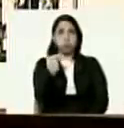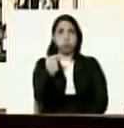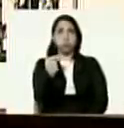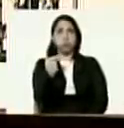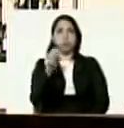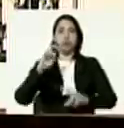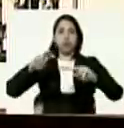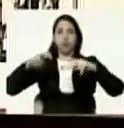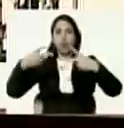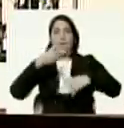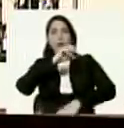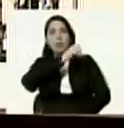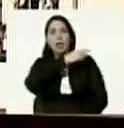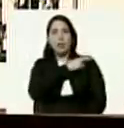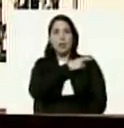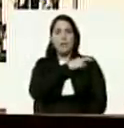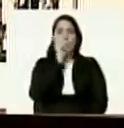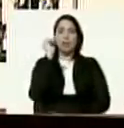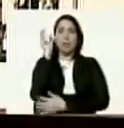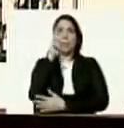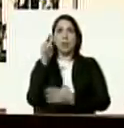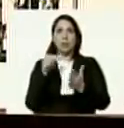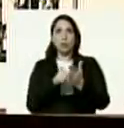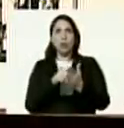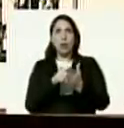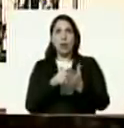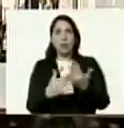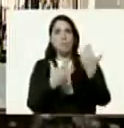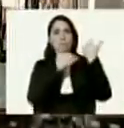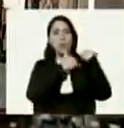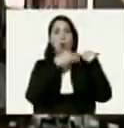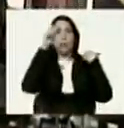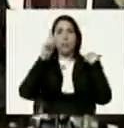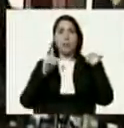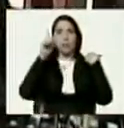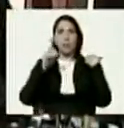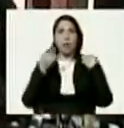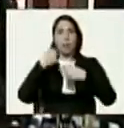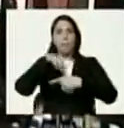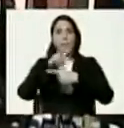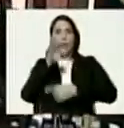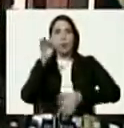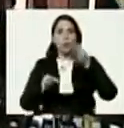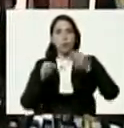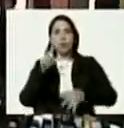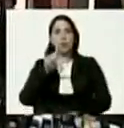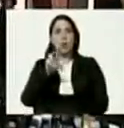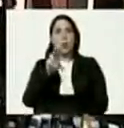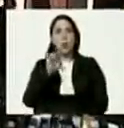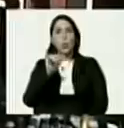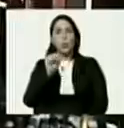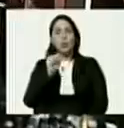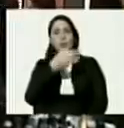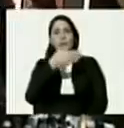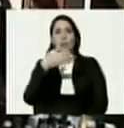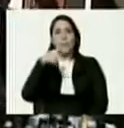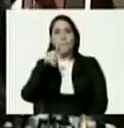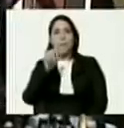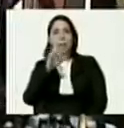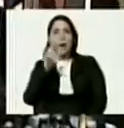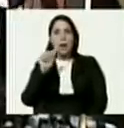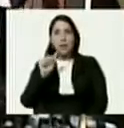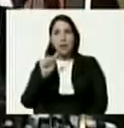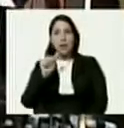una nueva directiva, la Asamblea Nacional, encabezada por el diputado de Primero Justicia, Luis Parra,